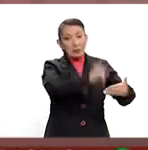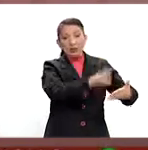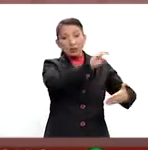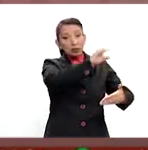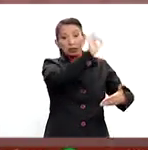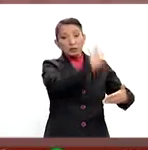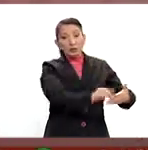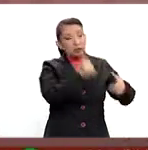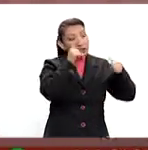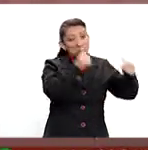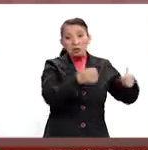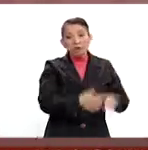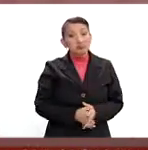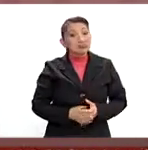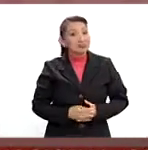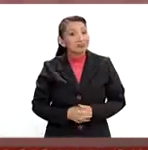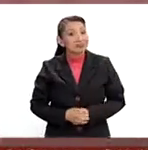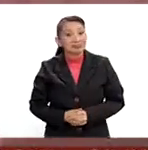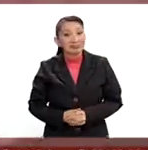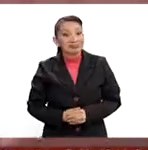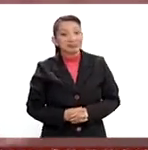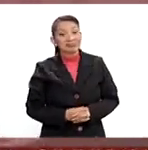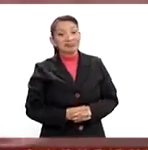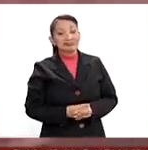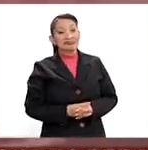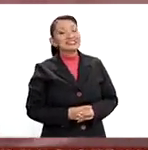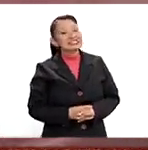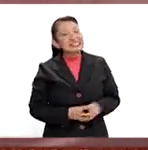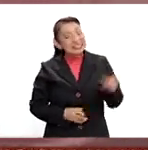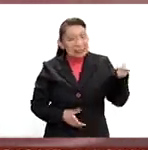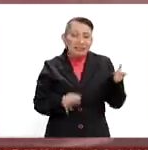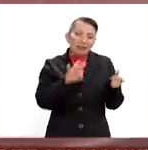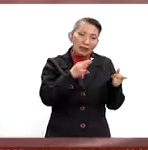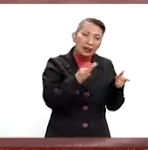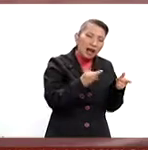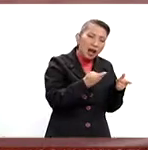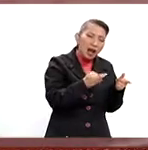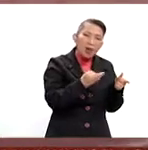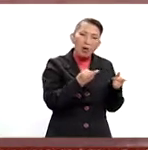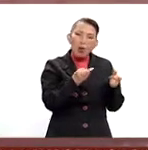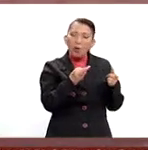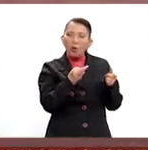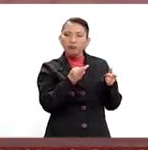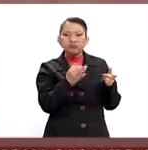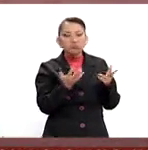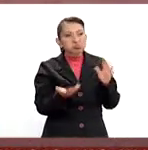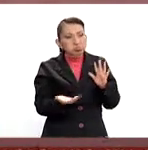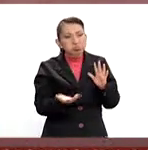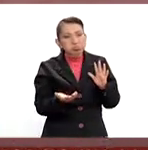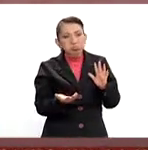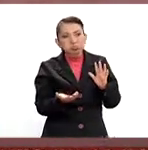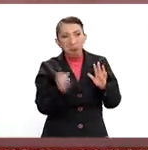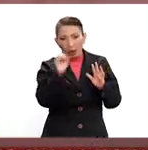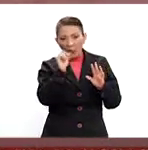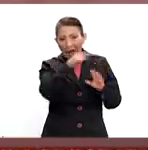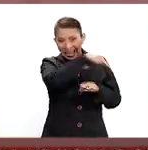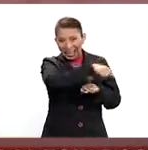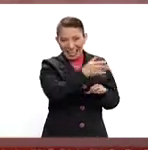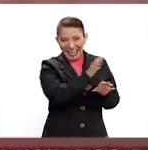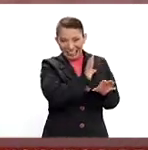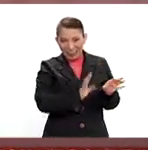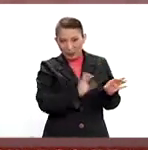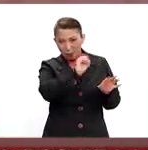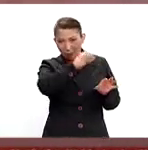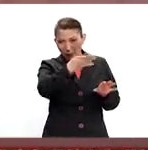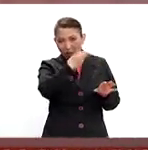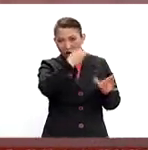90% de conocimiento. Qué barbaridad. Es decir, está en febrero de cuando, digamos, se lanza como candidato